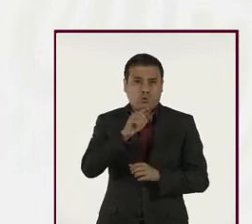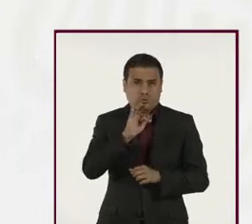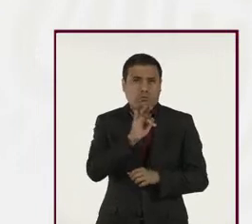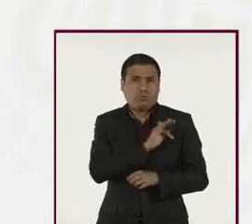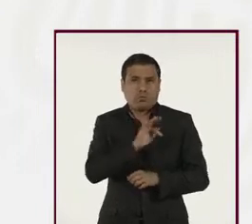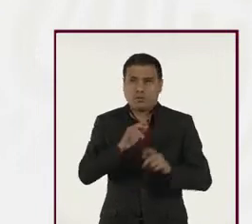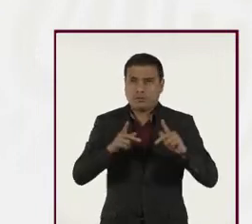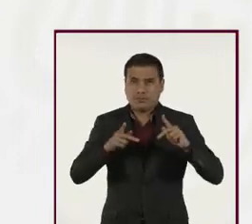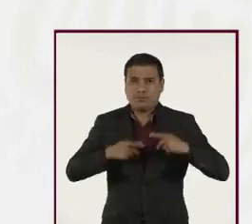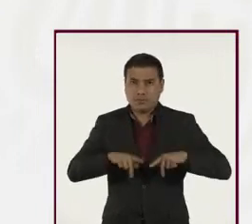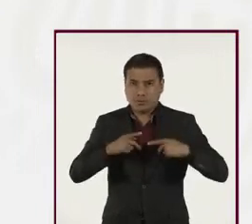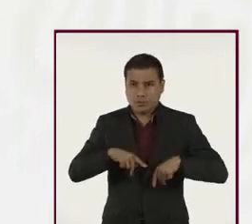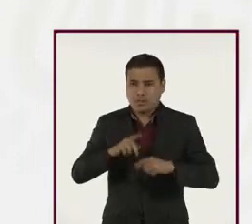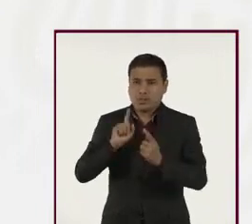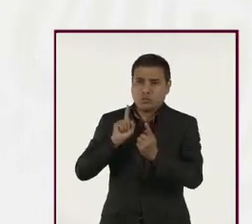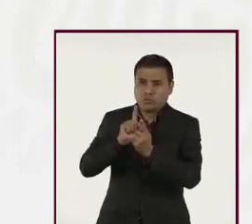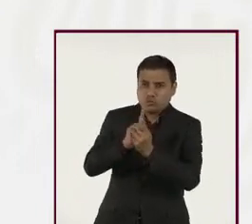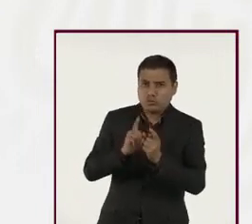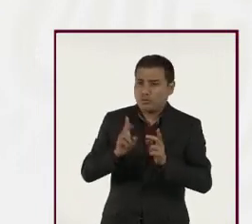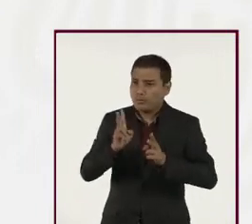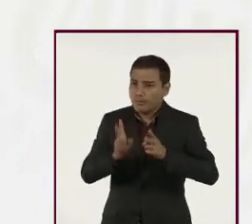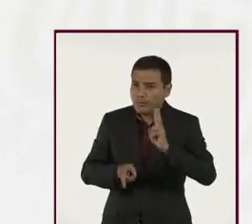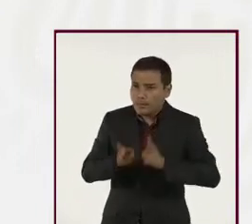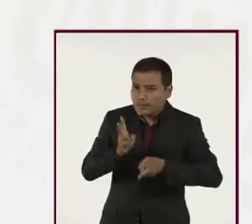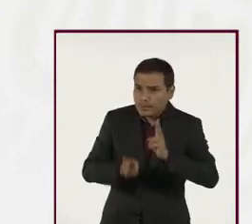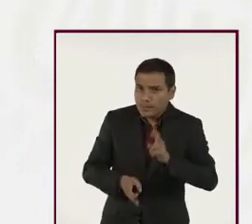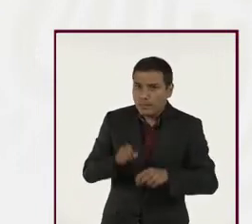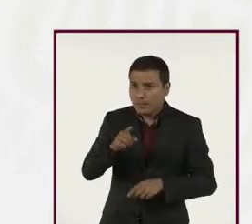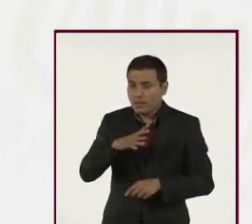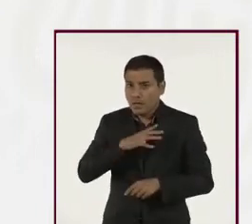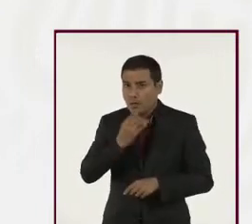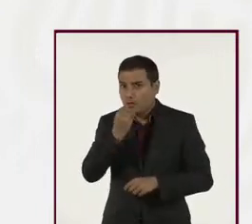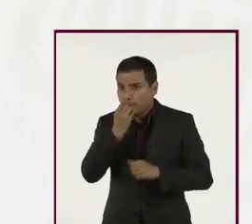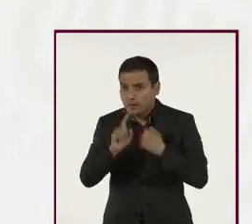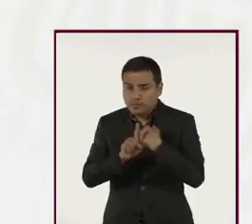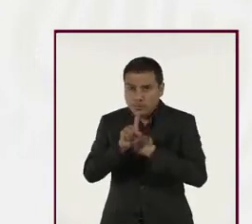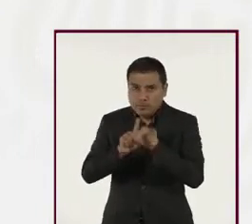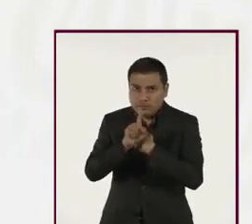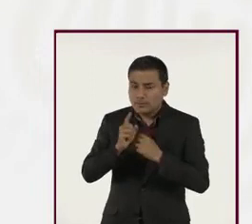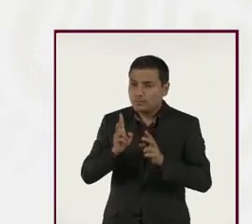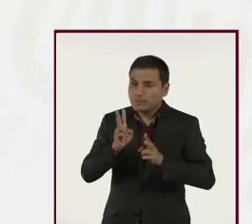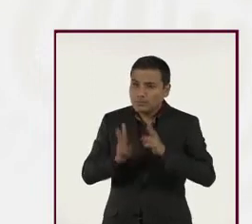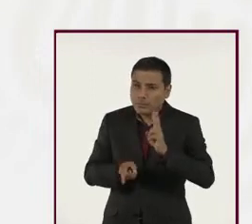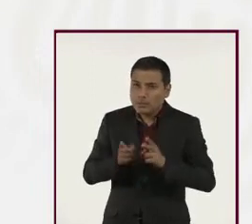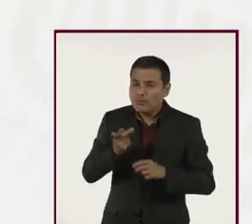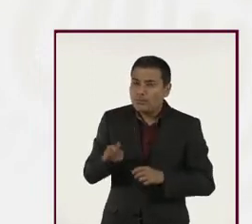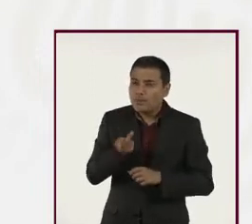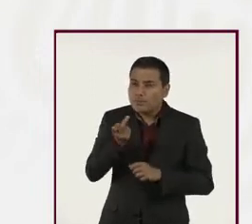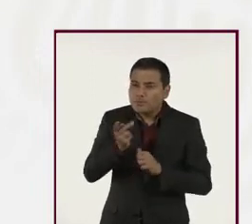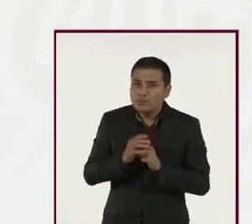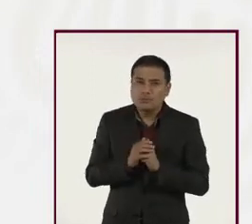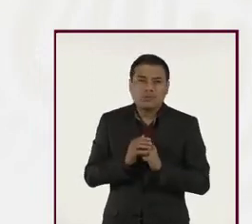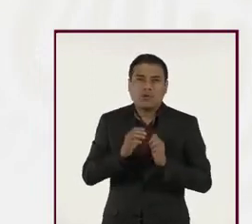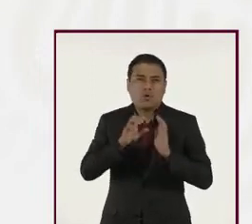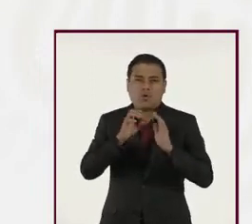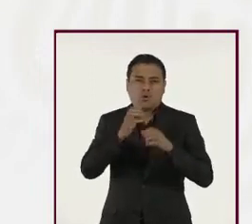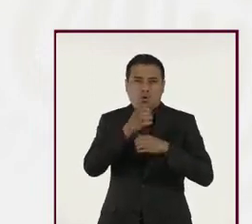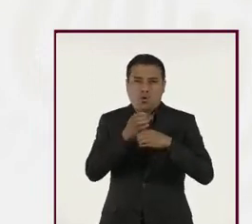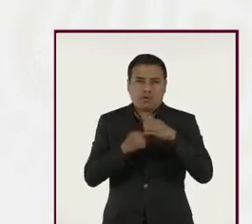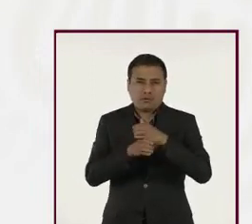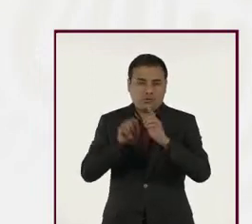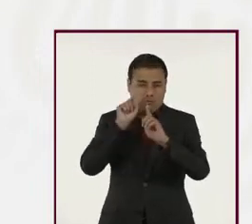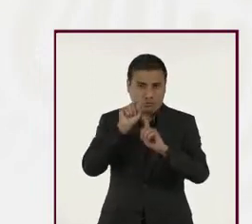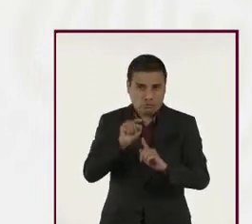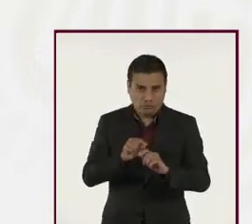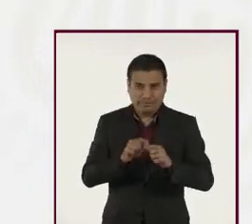con la persona, el niño o el adolescente que estamos sospechando de estos trastornos de alimentación, preguntando sobre algunas cosas muy puntuales. Lo primero